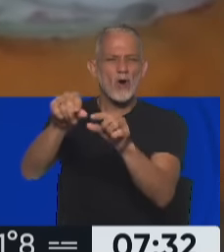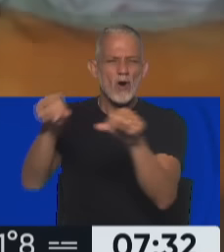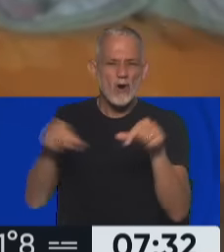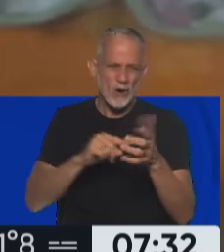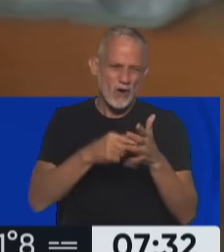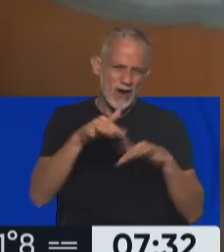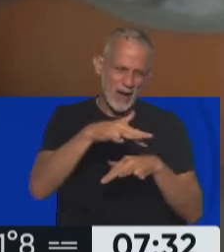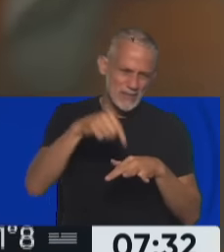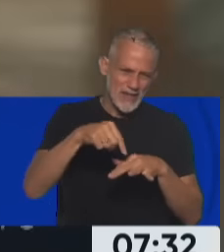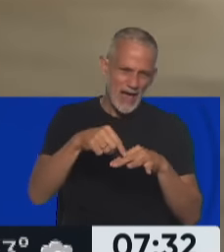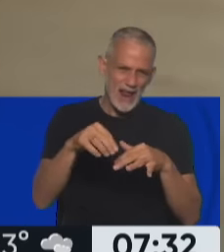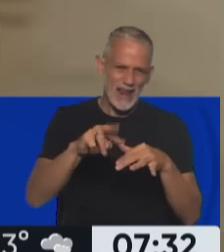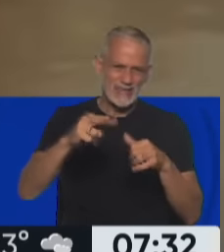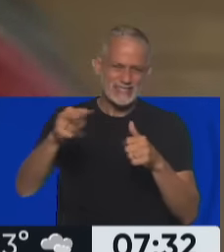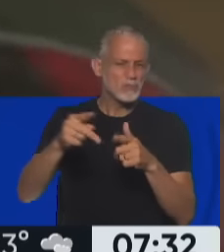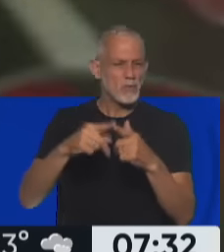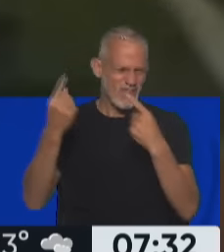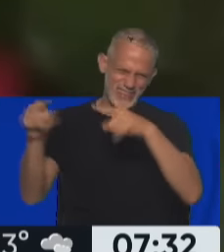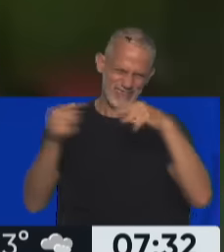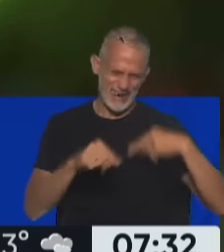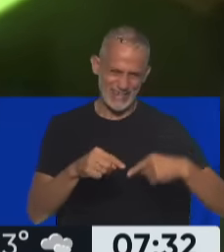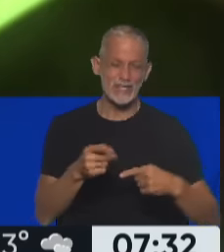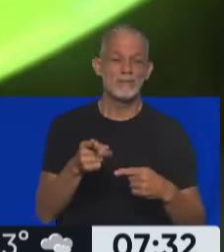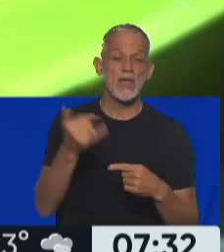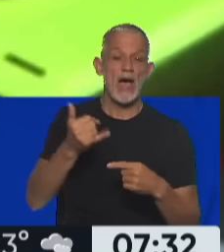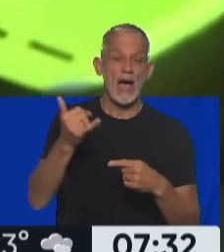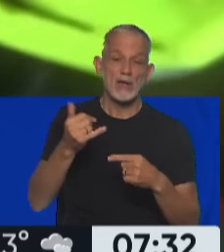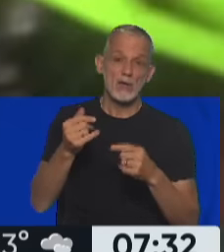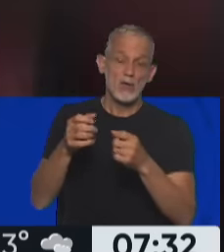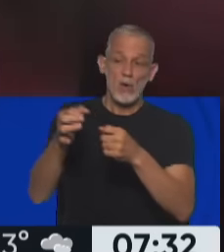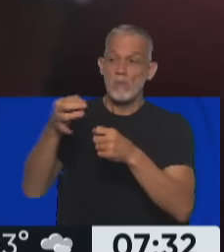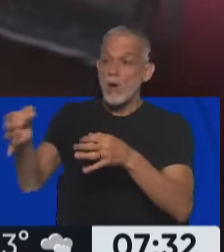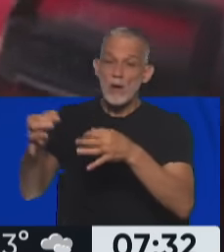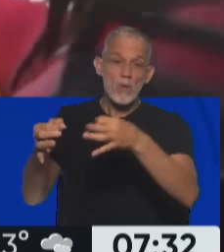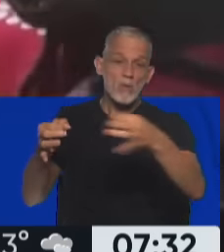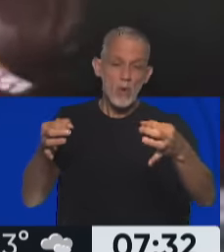del conurbano aquí en la ciudad de Buenos Aires, pero distinto, porque hay extensas